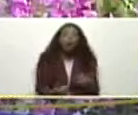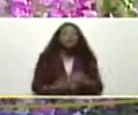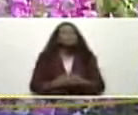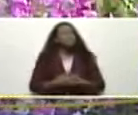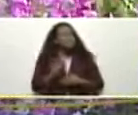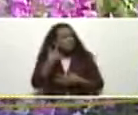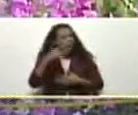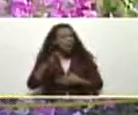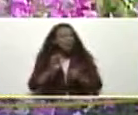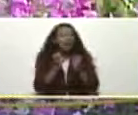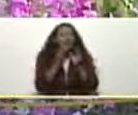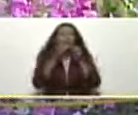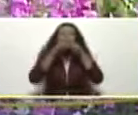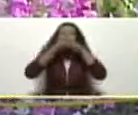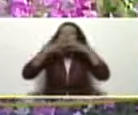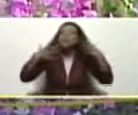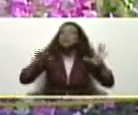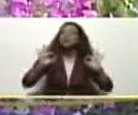parece magia.